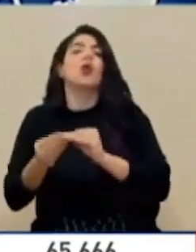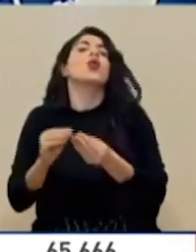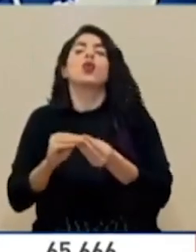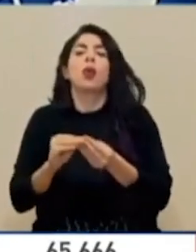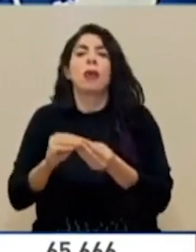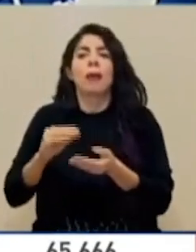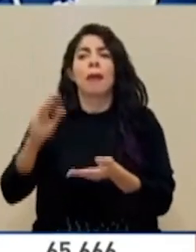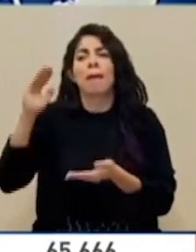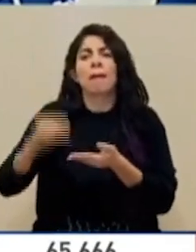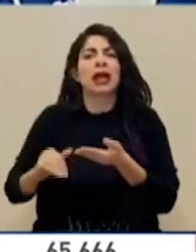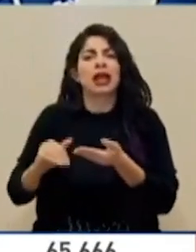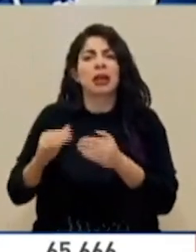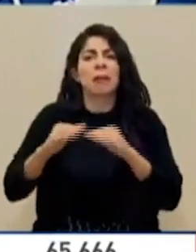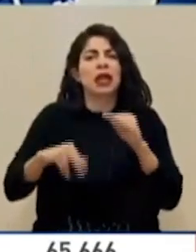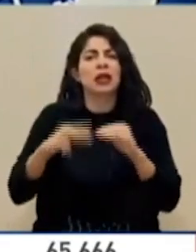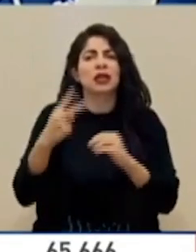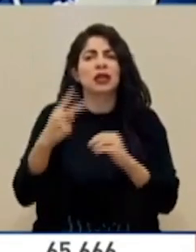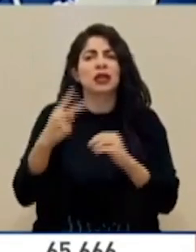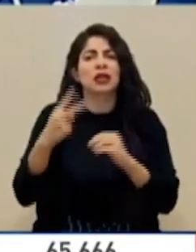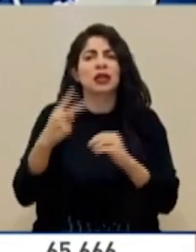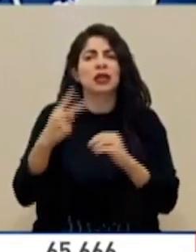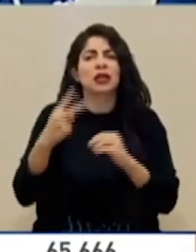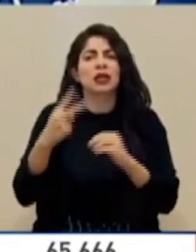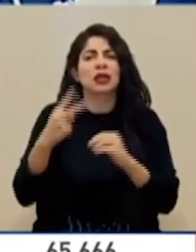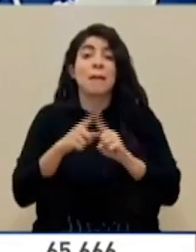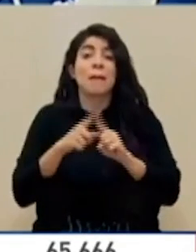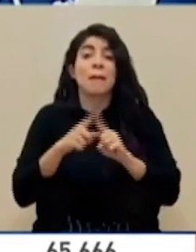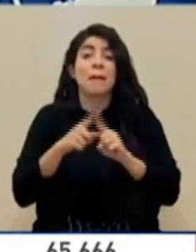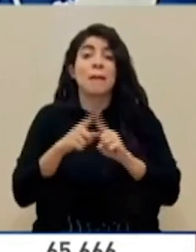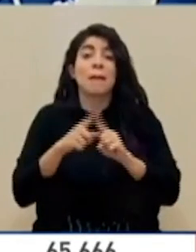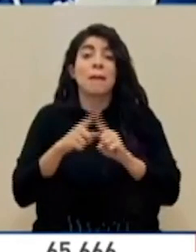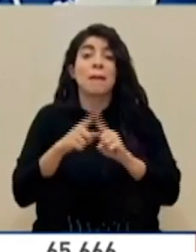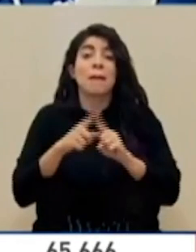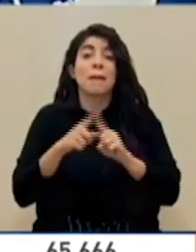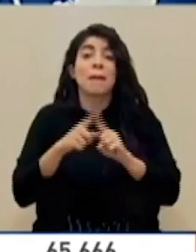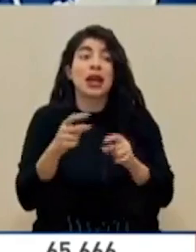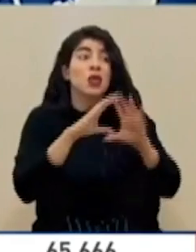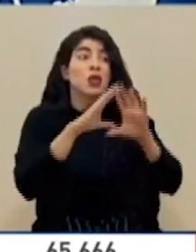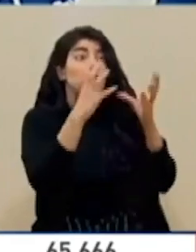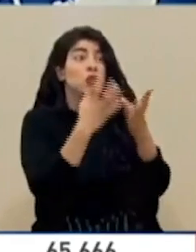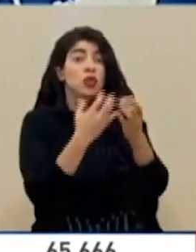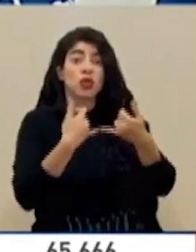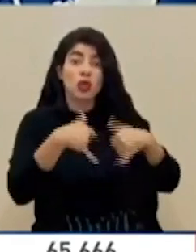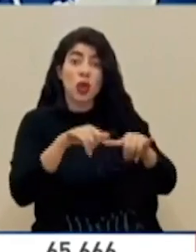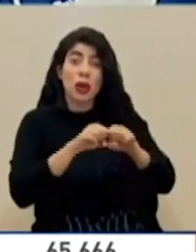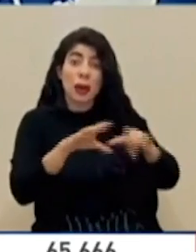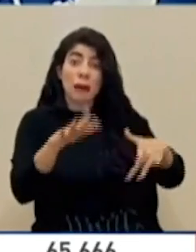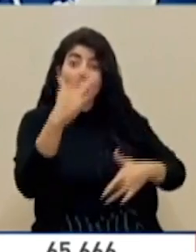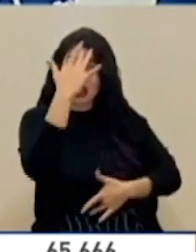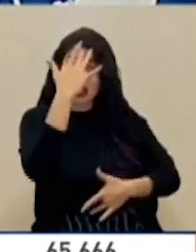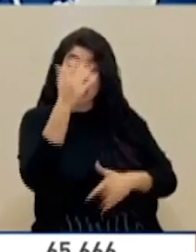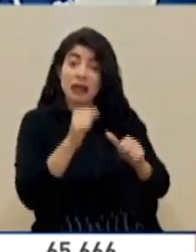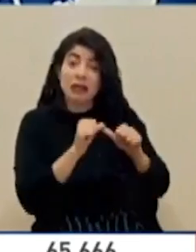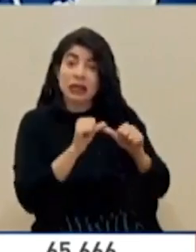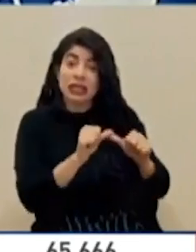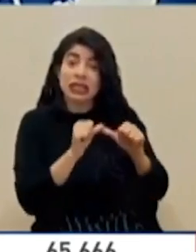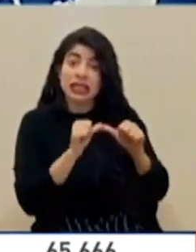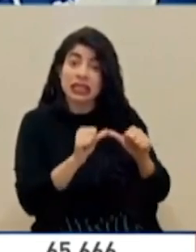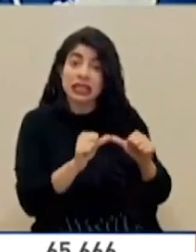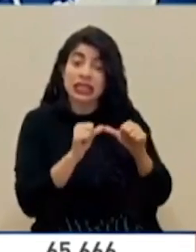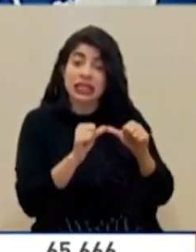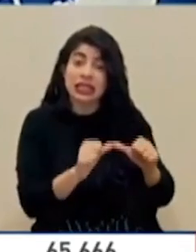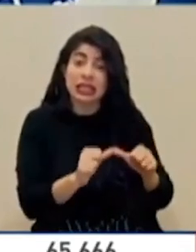si no, menor a los 2 años. Pero mientras el mundo viva en pandemia y haya un grado importante